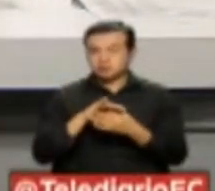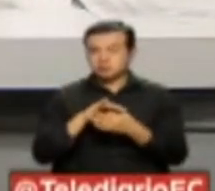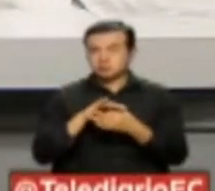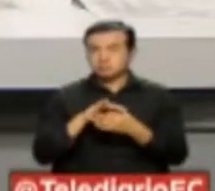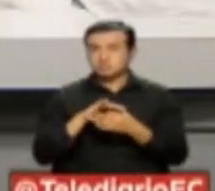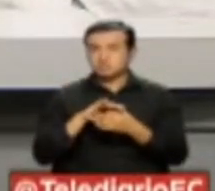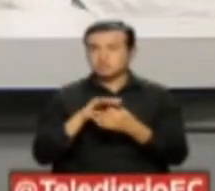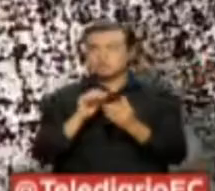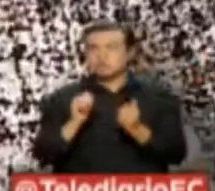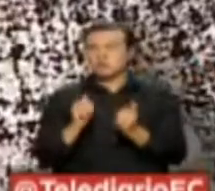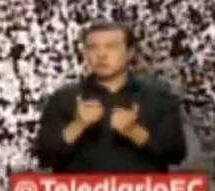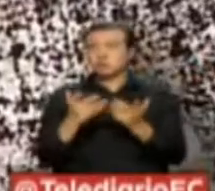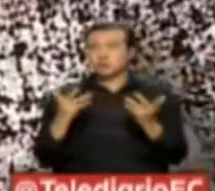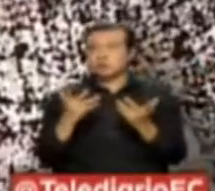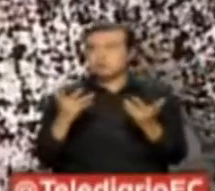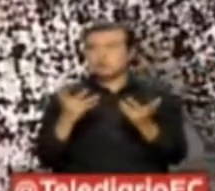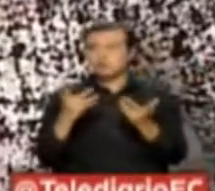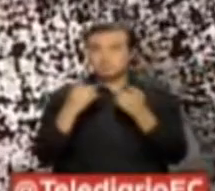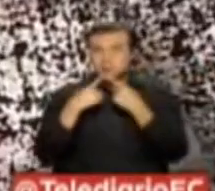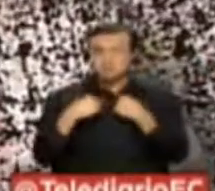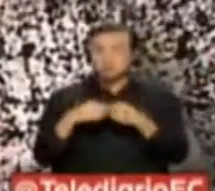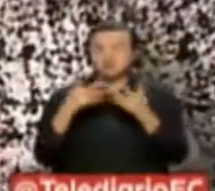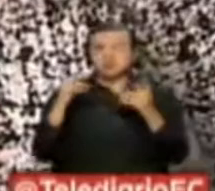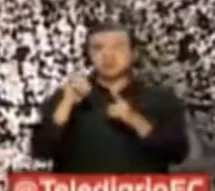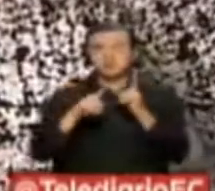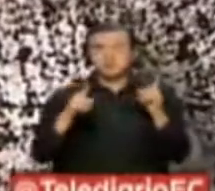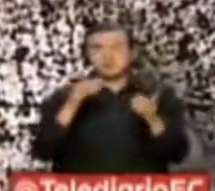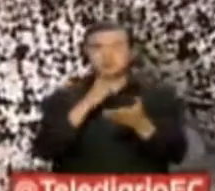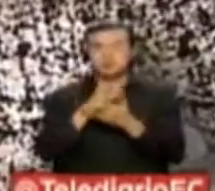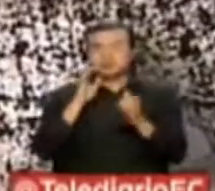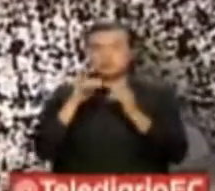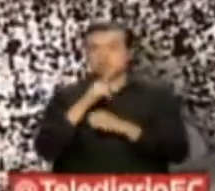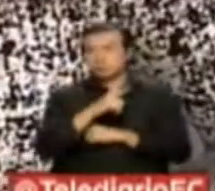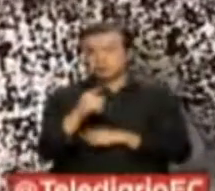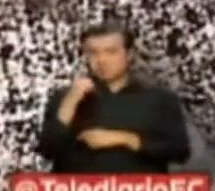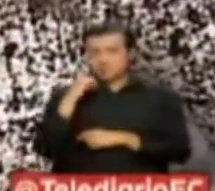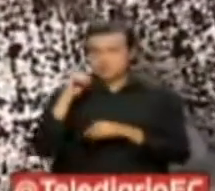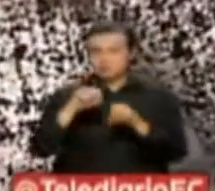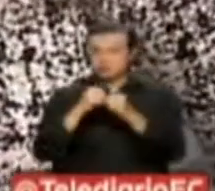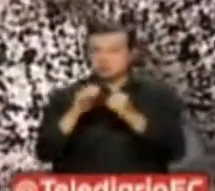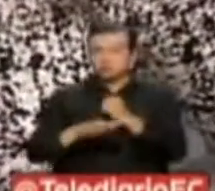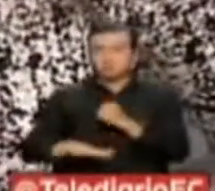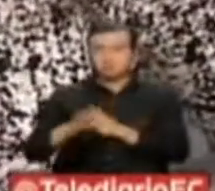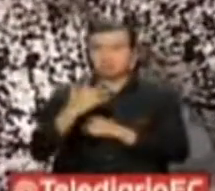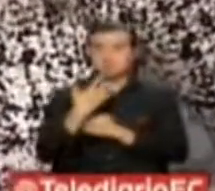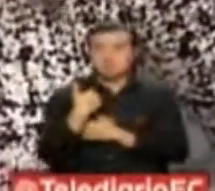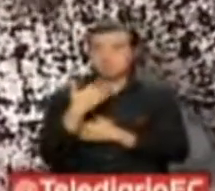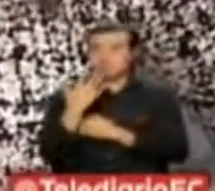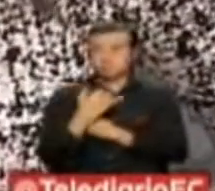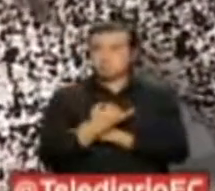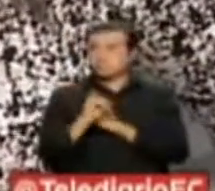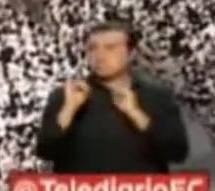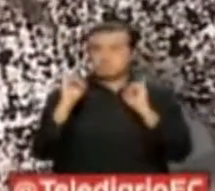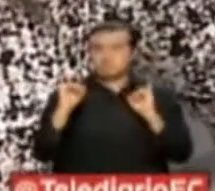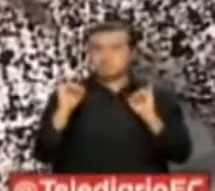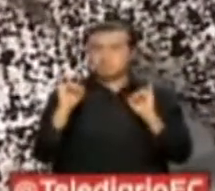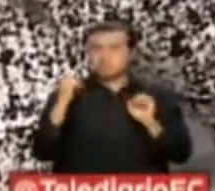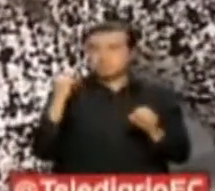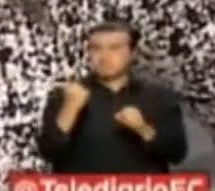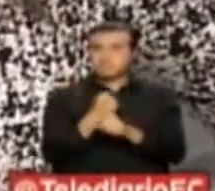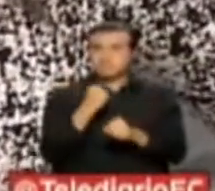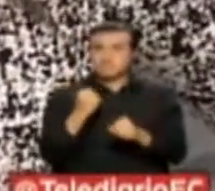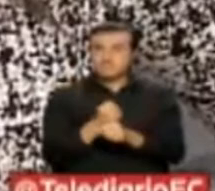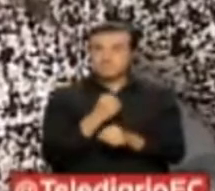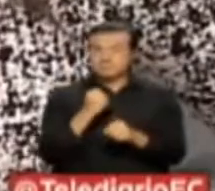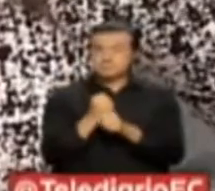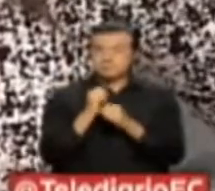independencia como se lo mencionaba en algunos medios de comunicación y también la sociedad no tendría la independencia para trabajar